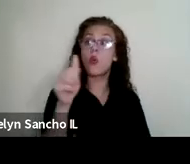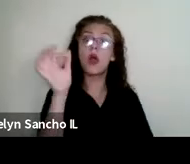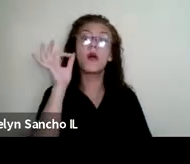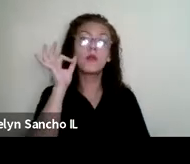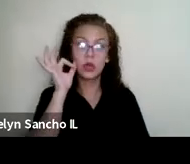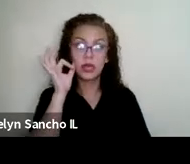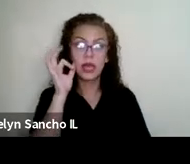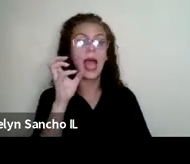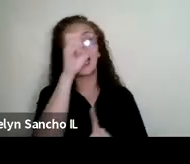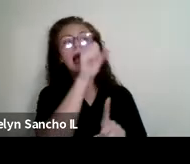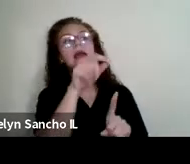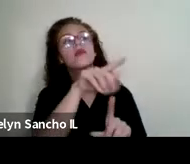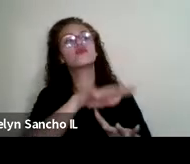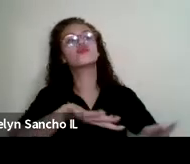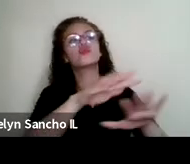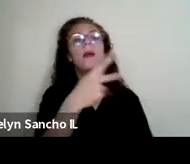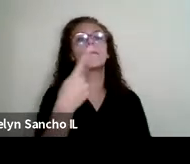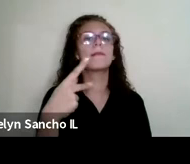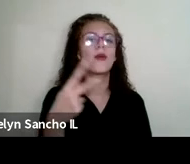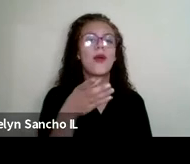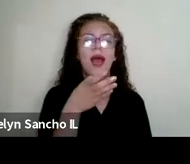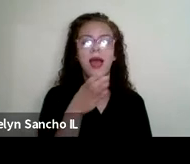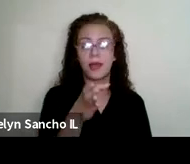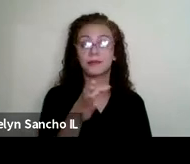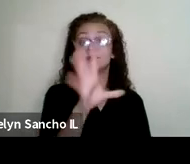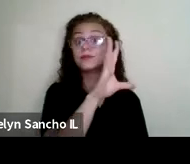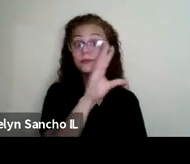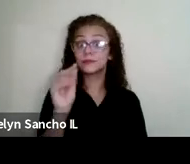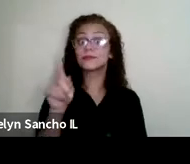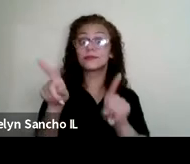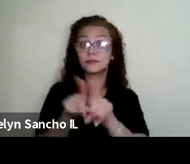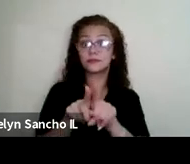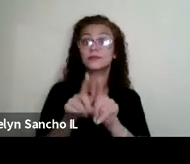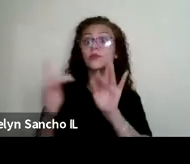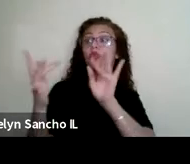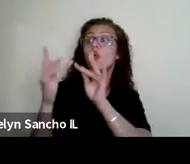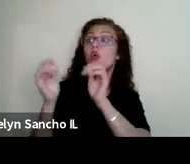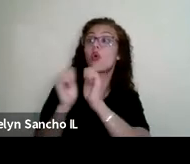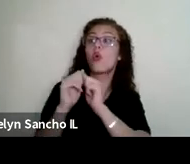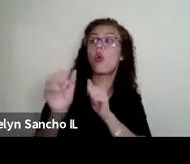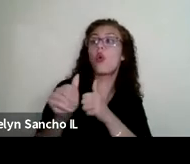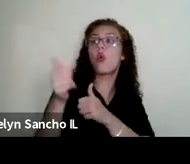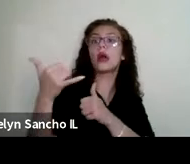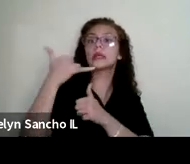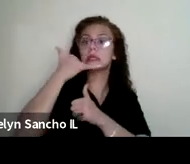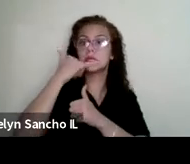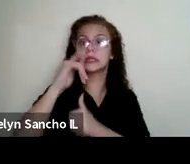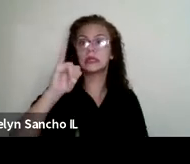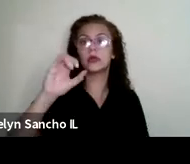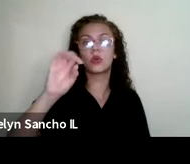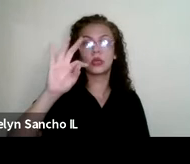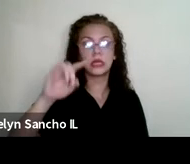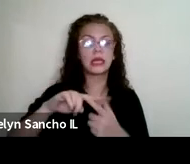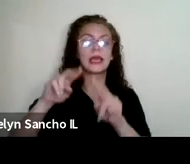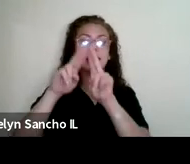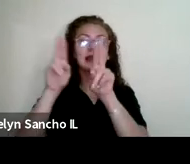a identificar esas zonas calientes. Además de que se conecta con un dispositivo, un IoT, un Internet de